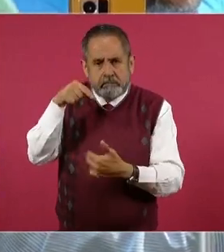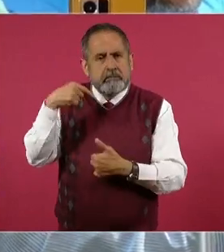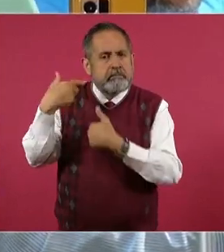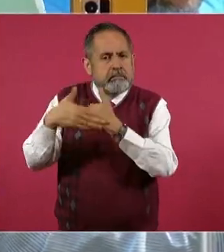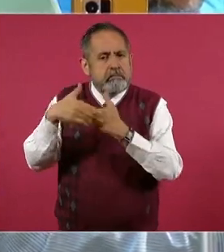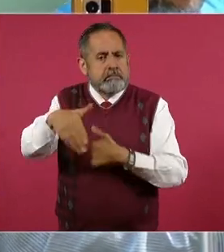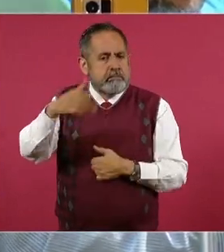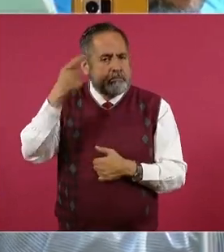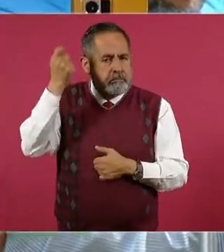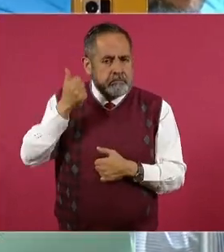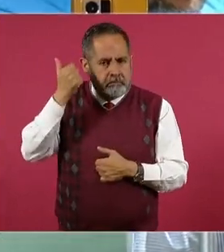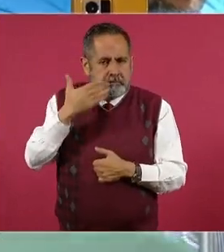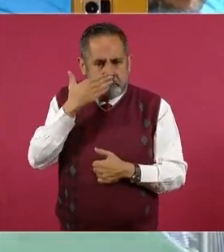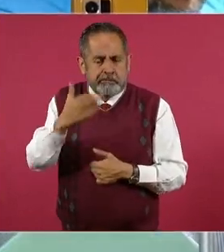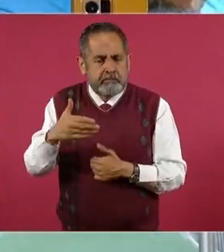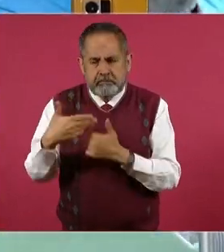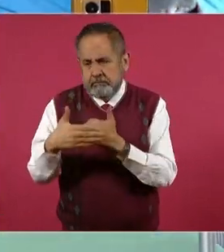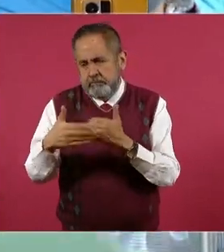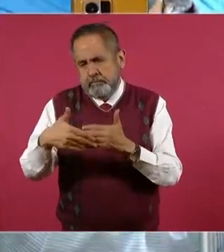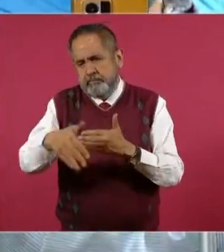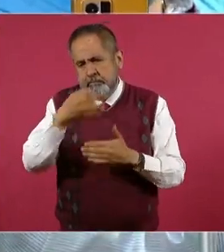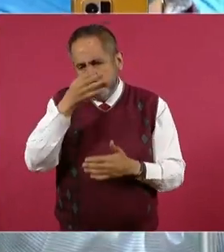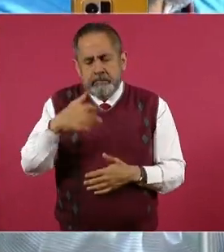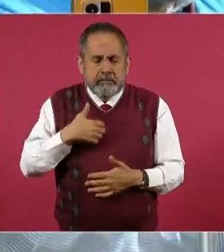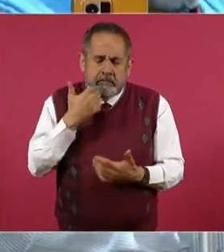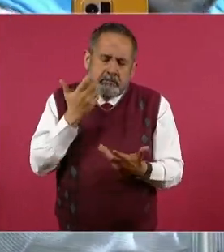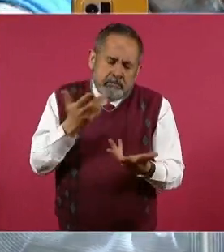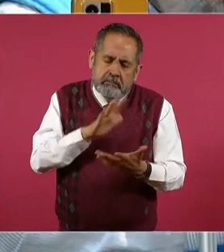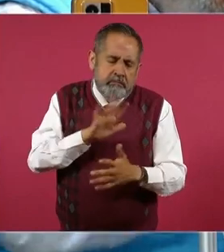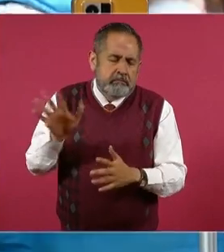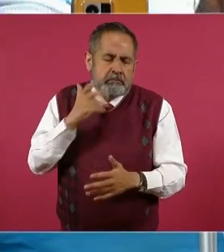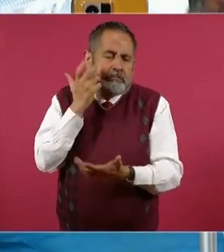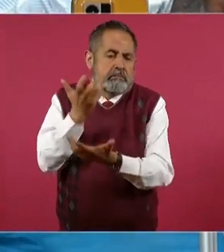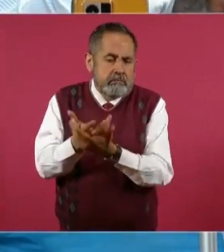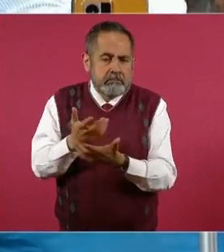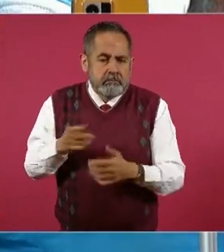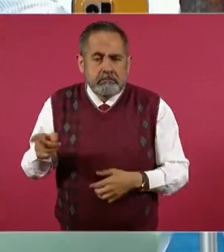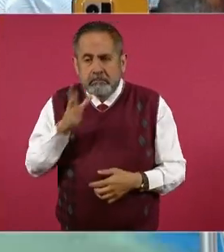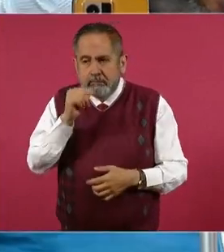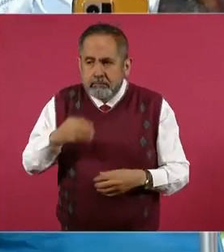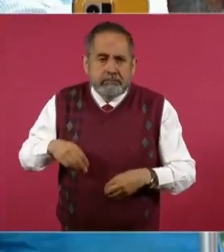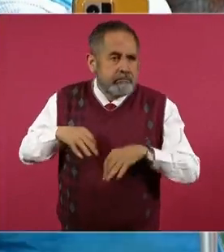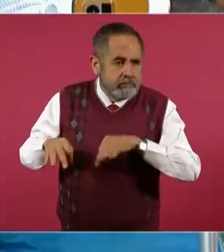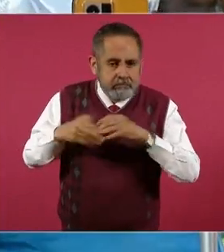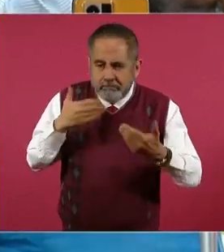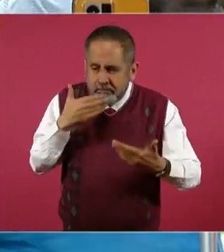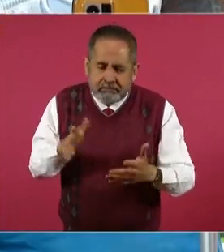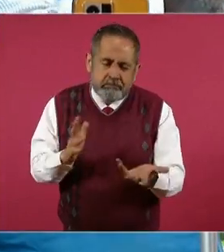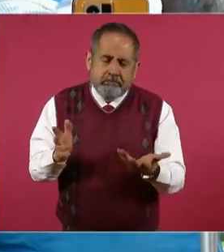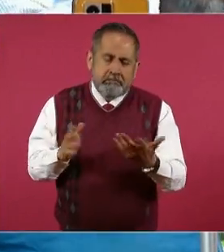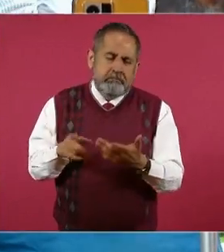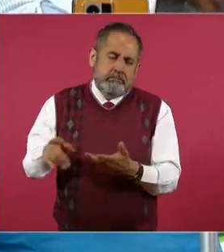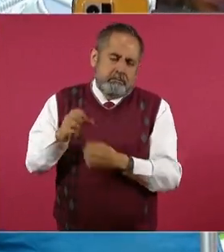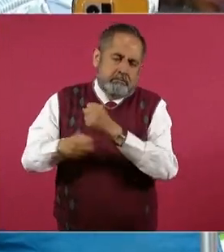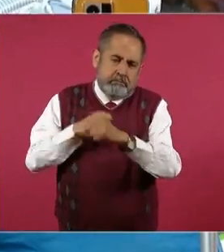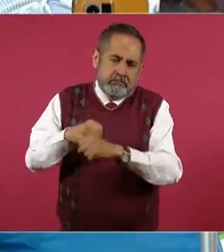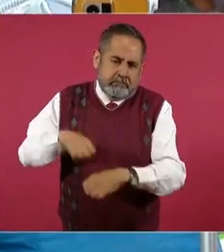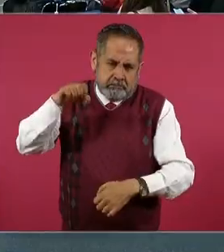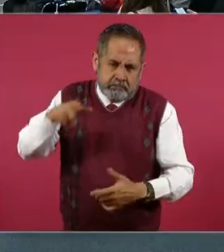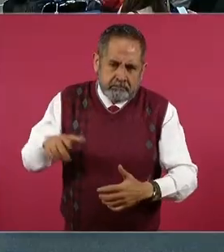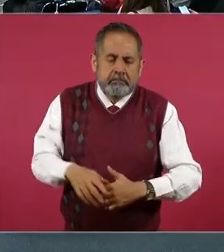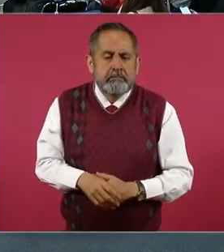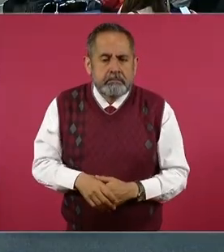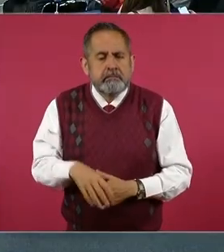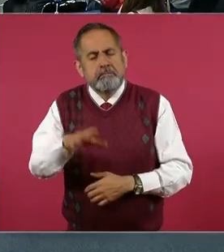de antigüedad y próximamente pueda jubilarse, que es lo que él desea ya, porque incluso ya no puede ni trabajar bien, precisamente por la edad, ¿no?